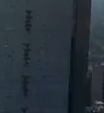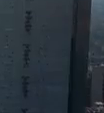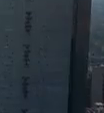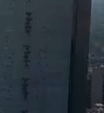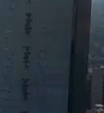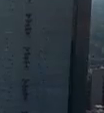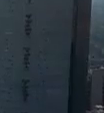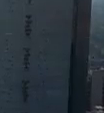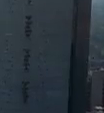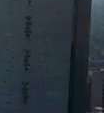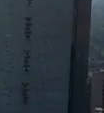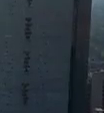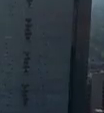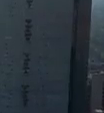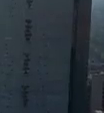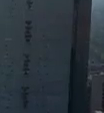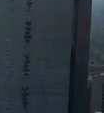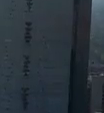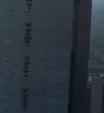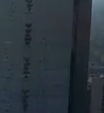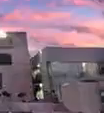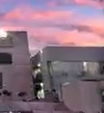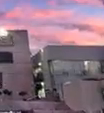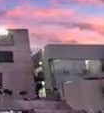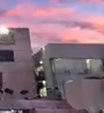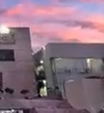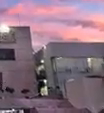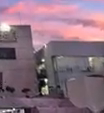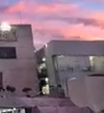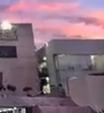A diferencia de los bancos tradicionales,